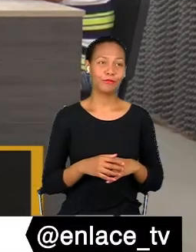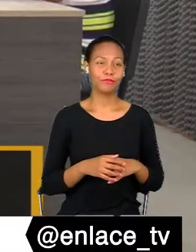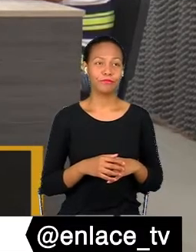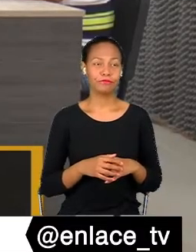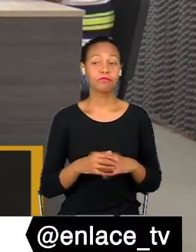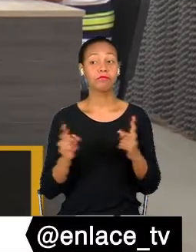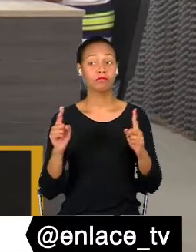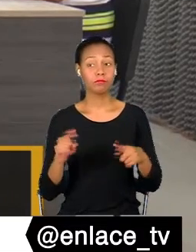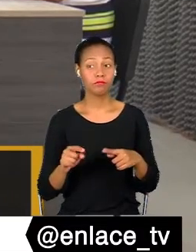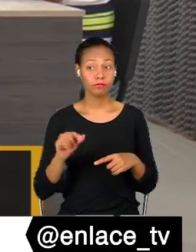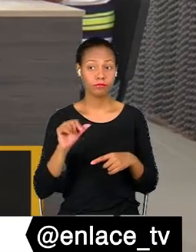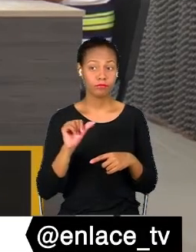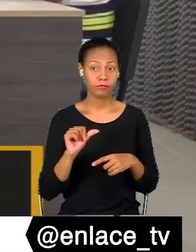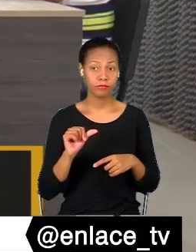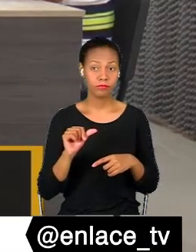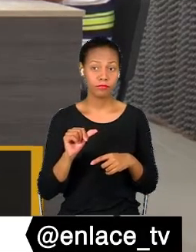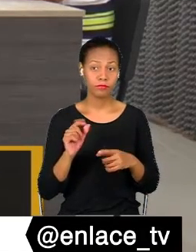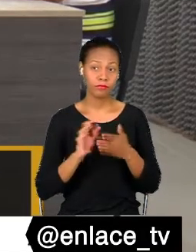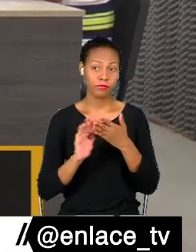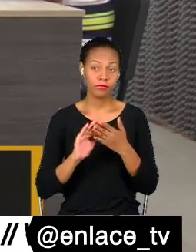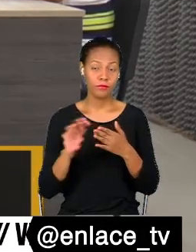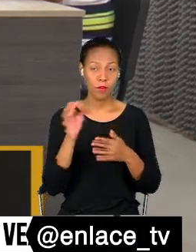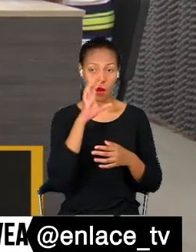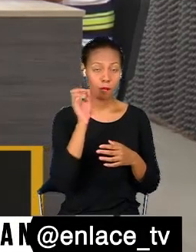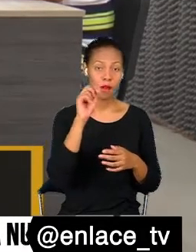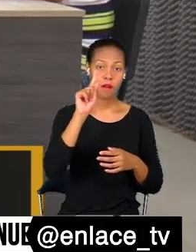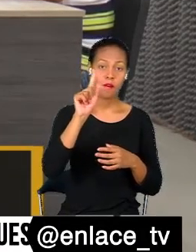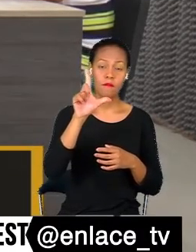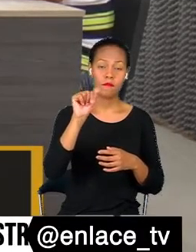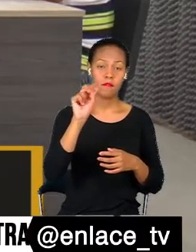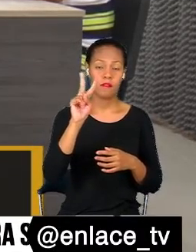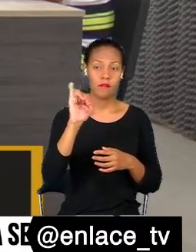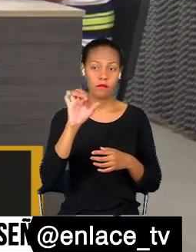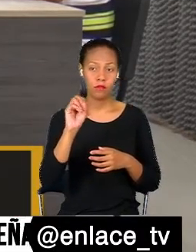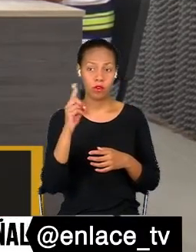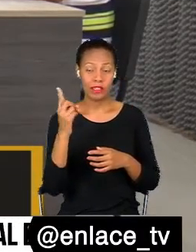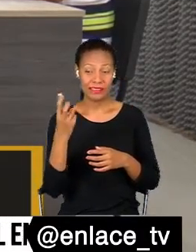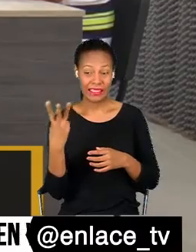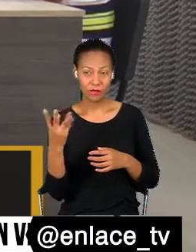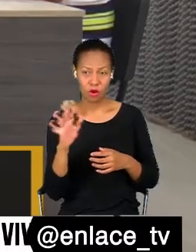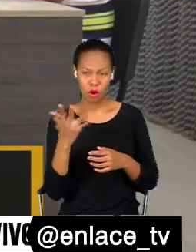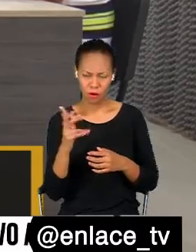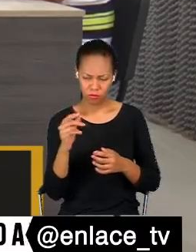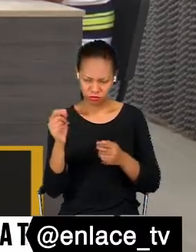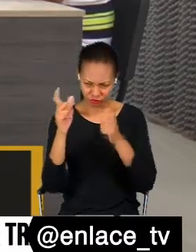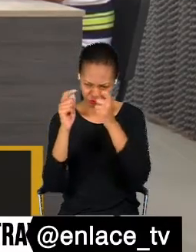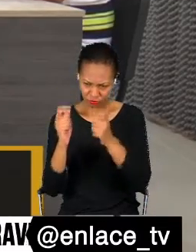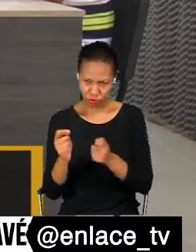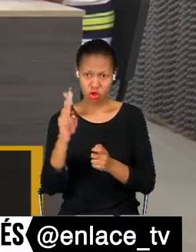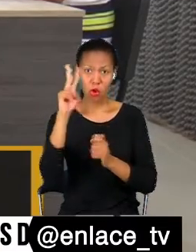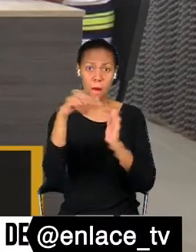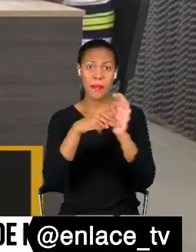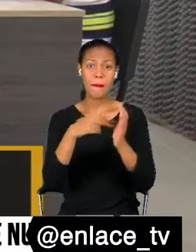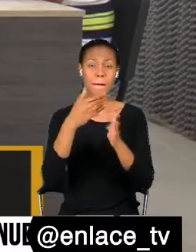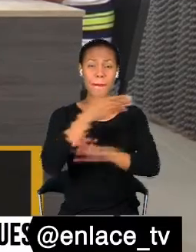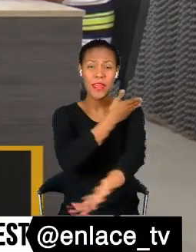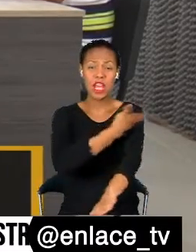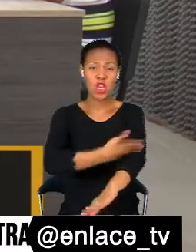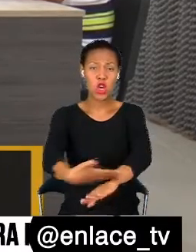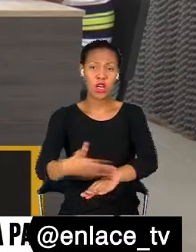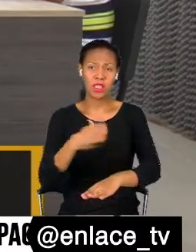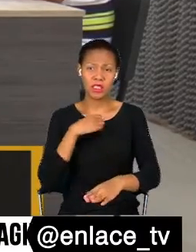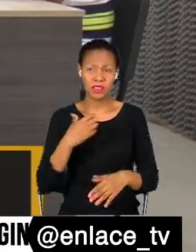señora del señor Flavio en la empresa, los tres reúnen más de 2.000 millones de pesos aquí. Por Dios, nosotros